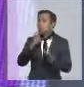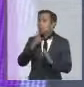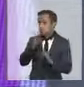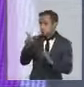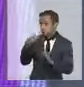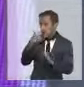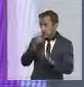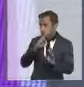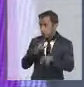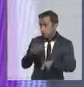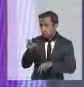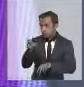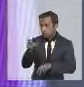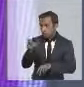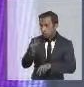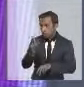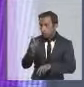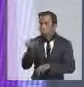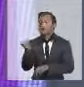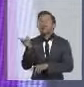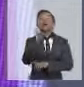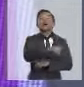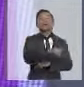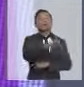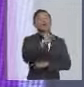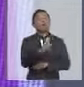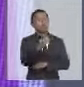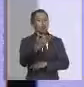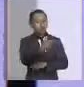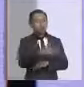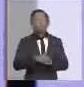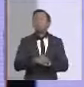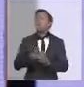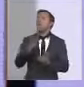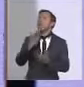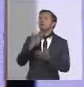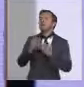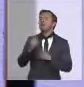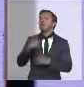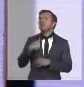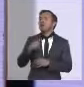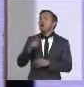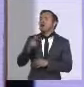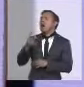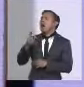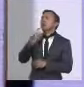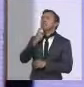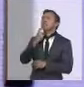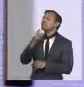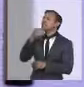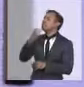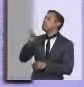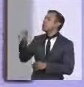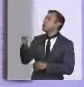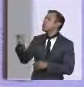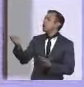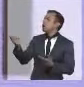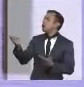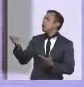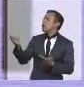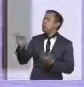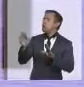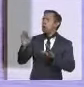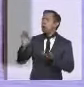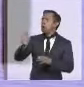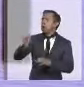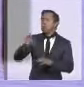Rodríguez Calderón. Pues nomás preguntarle, Andrés, ¿y cómo estás vendiendo lo que todavía no es tuyo? O sea, ¿cómo estás ofreciendo